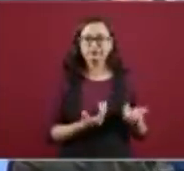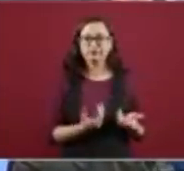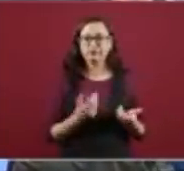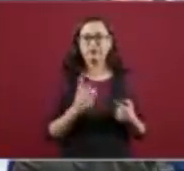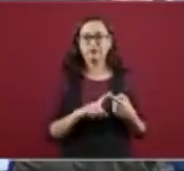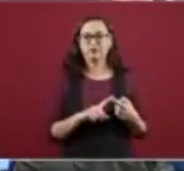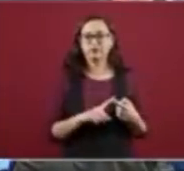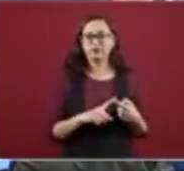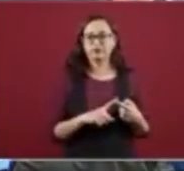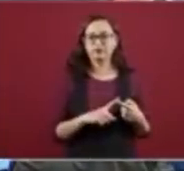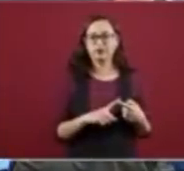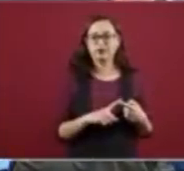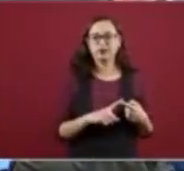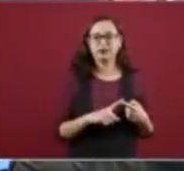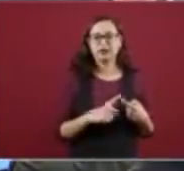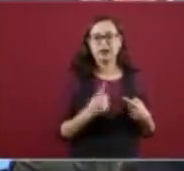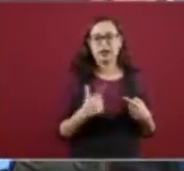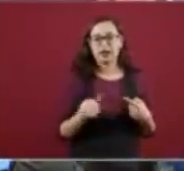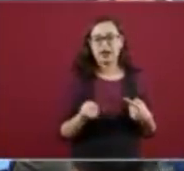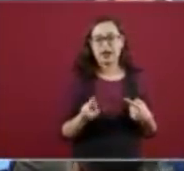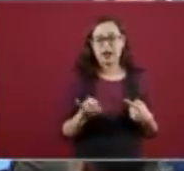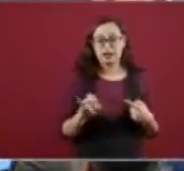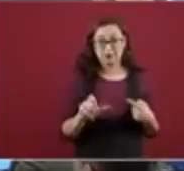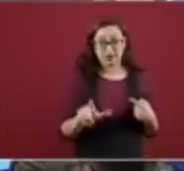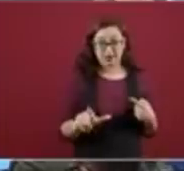Gabriel, la verdad,